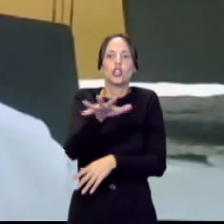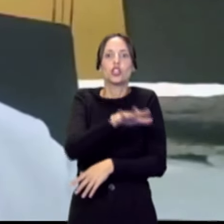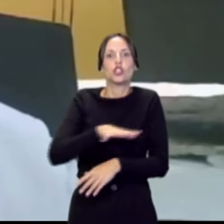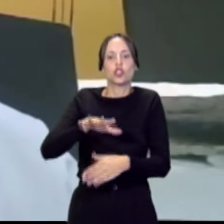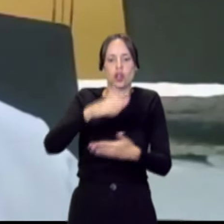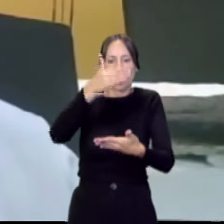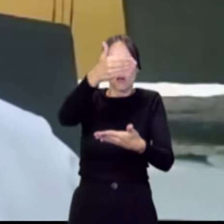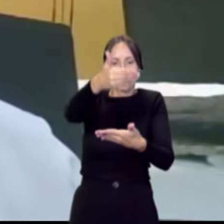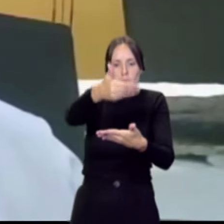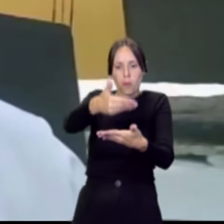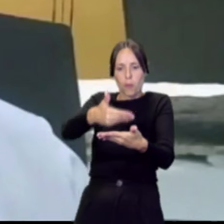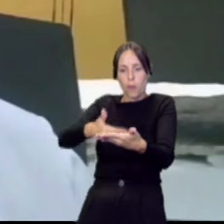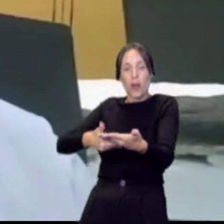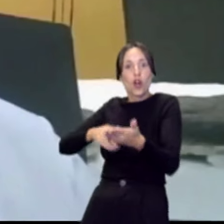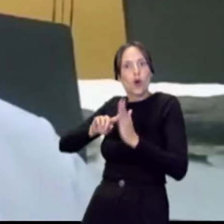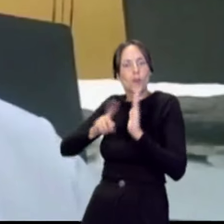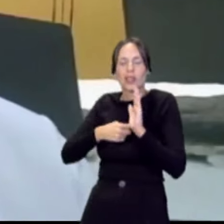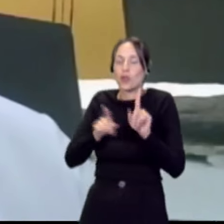estratigráfica completa